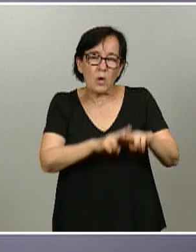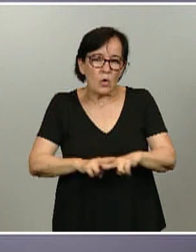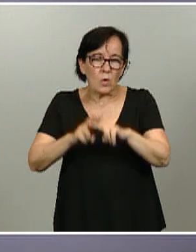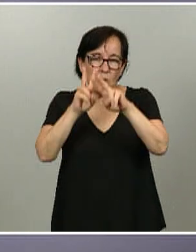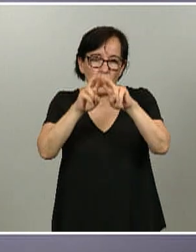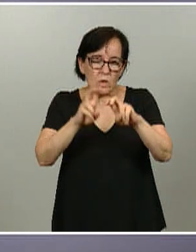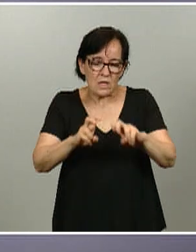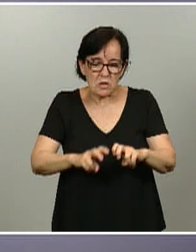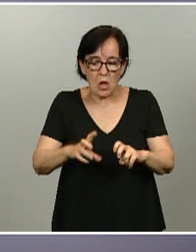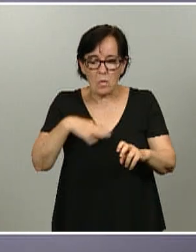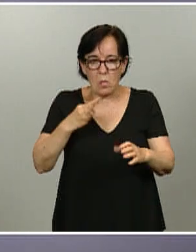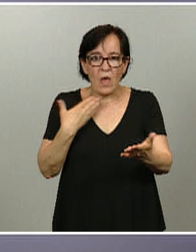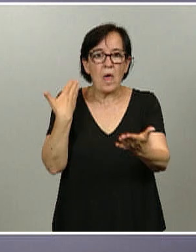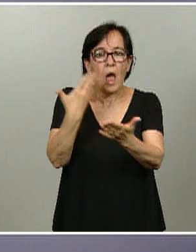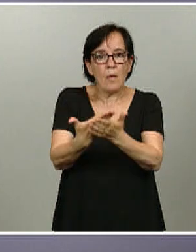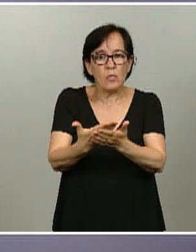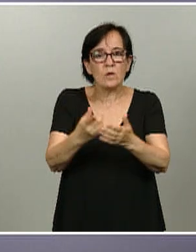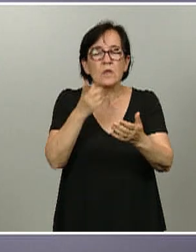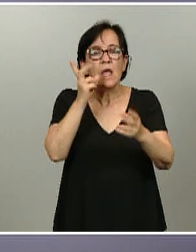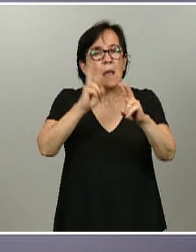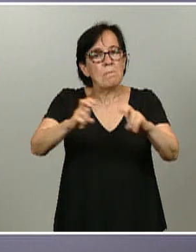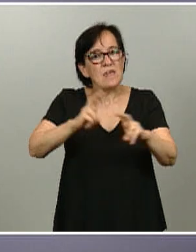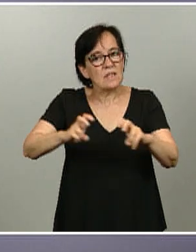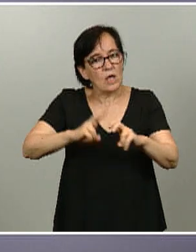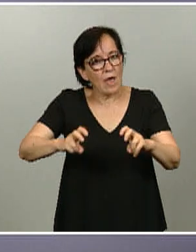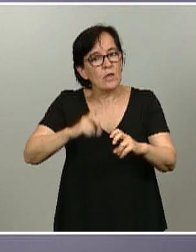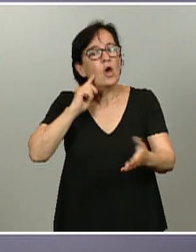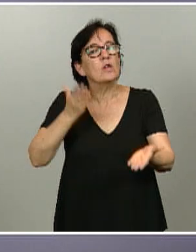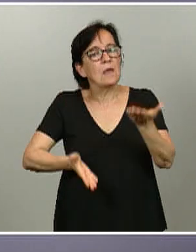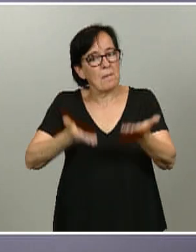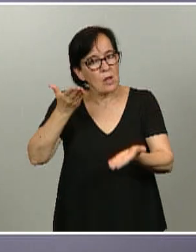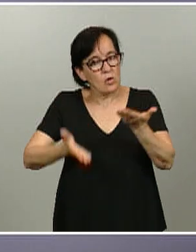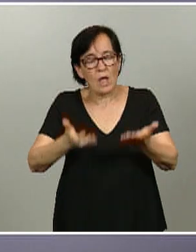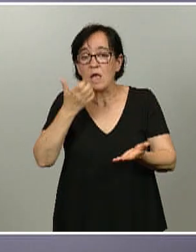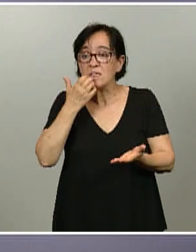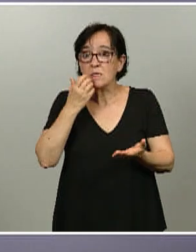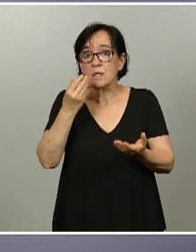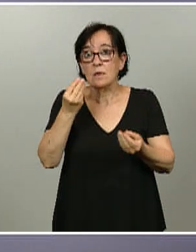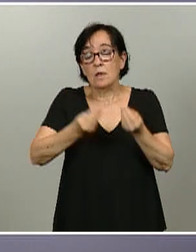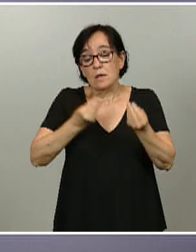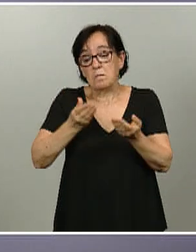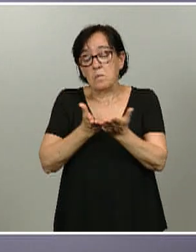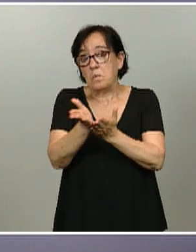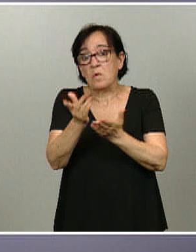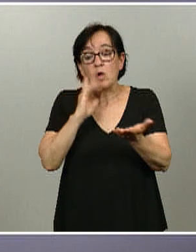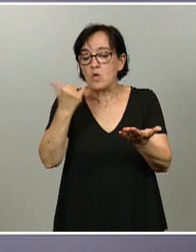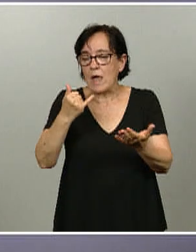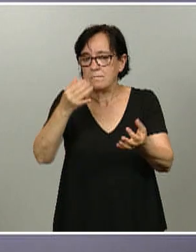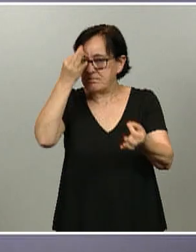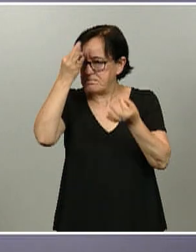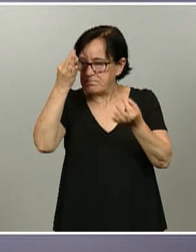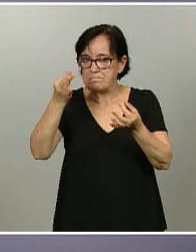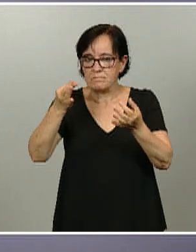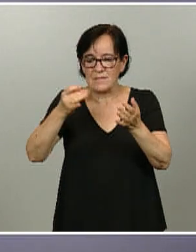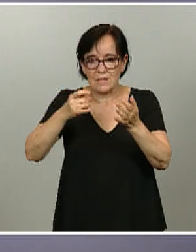aportar alguna línea de investigación en adelante, pues se valorará como tal. Y si es un estudio que no tiene los requisitos técnicos adecuados como para